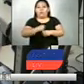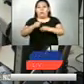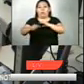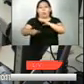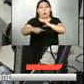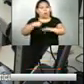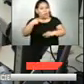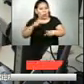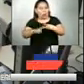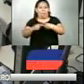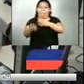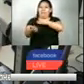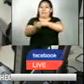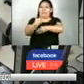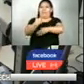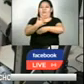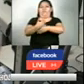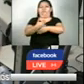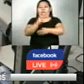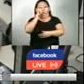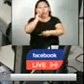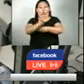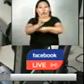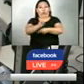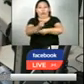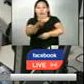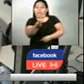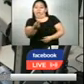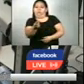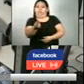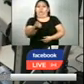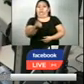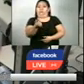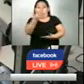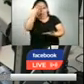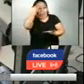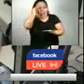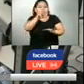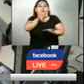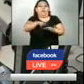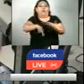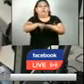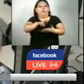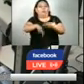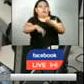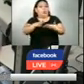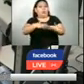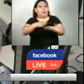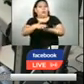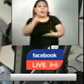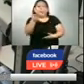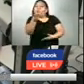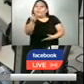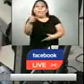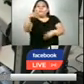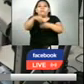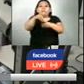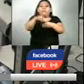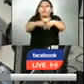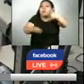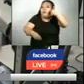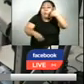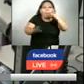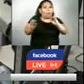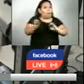correos, mensajes que vienen de personas o de contactos desconocidos, personas que no tenemos agregadas a nuestra libreta de